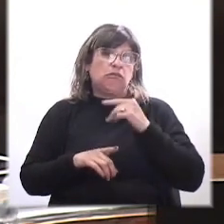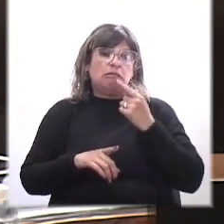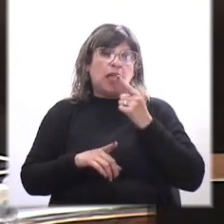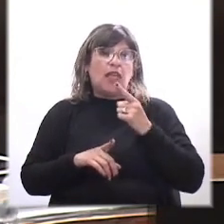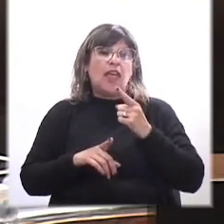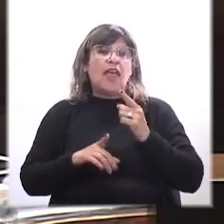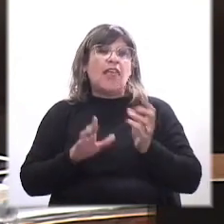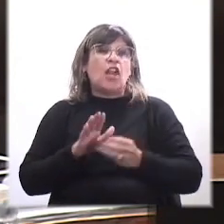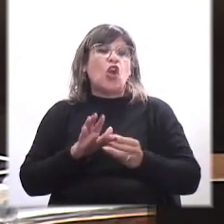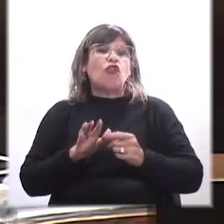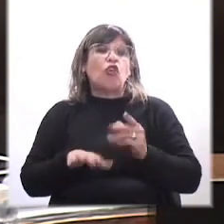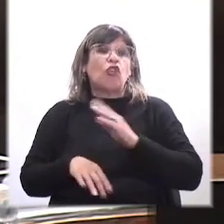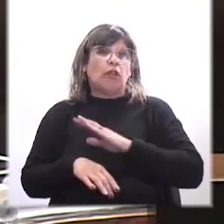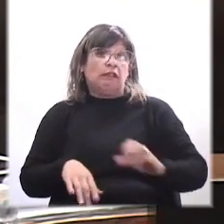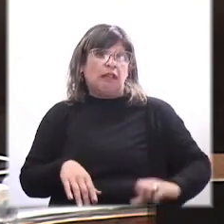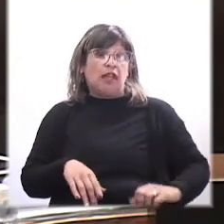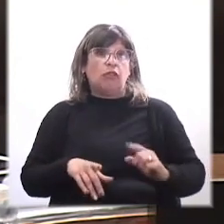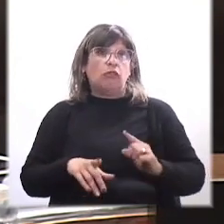Eso es lo que han dicho,